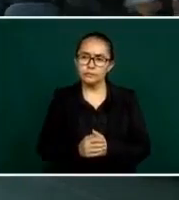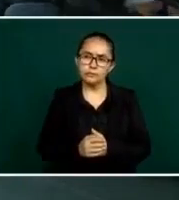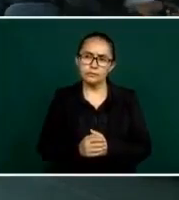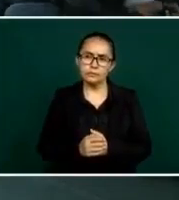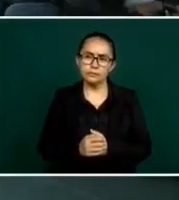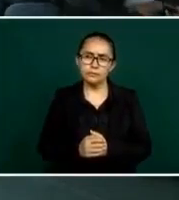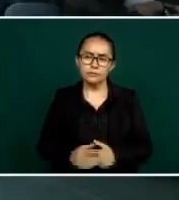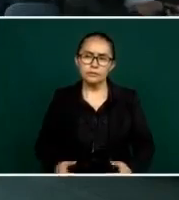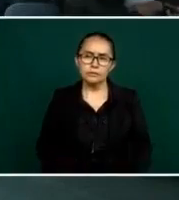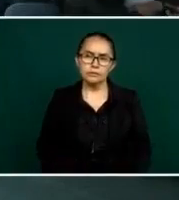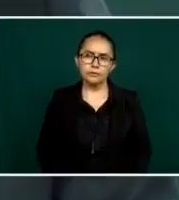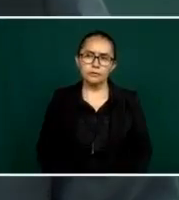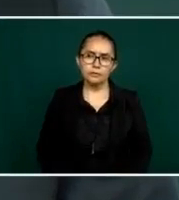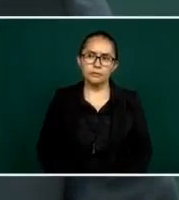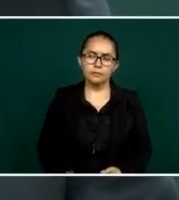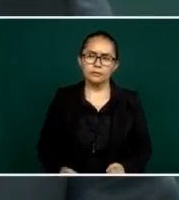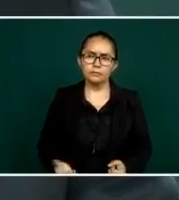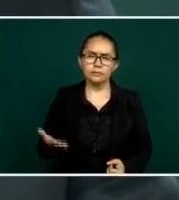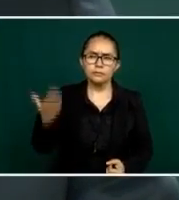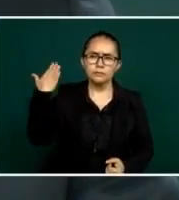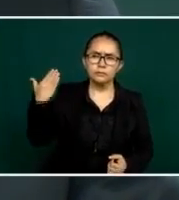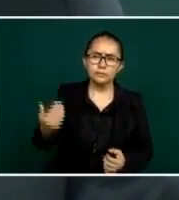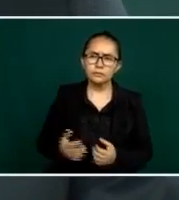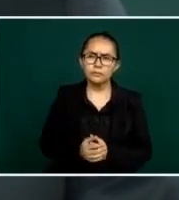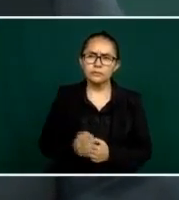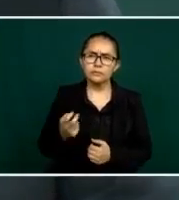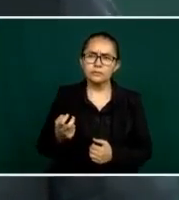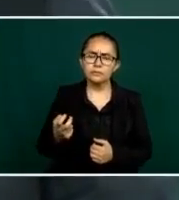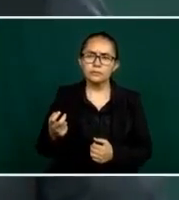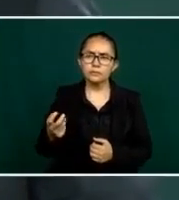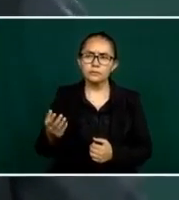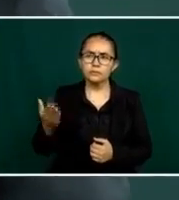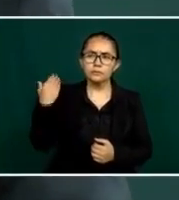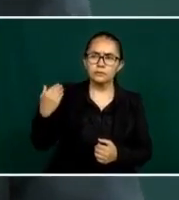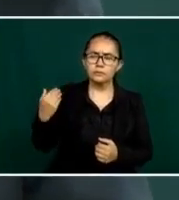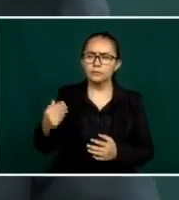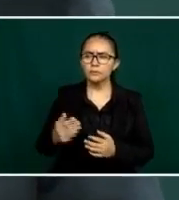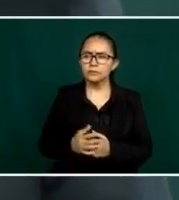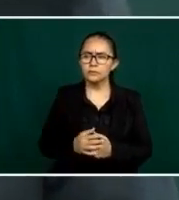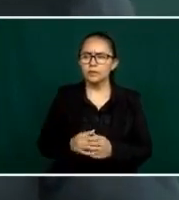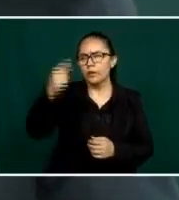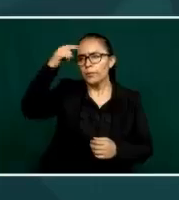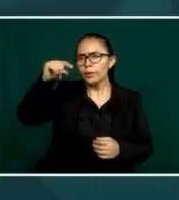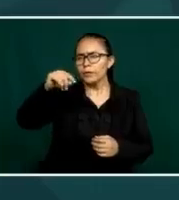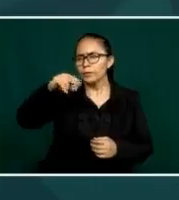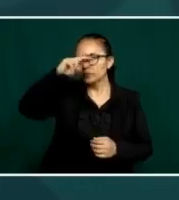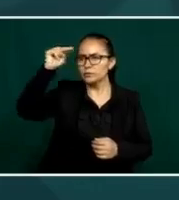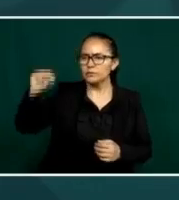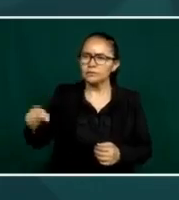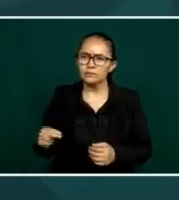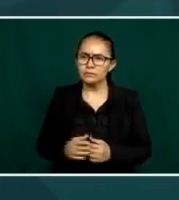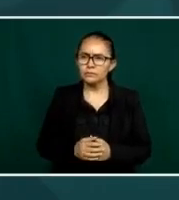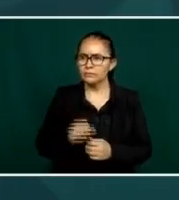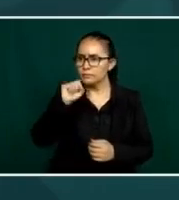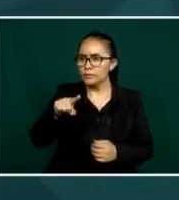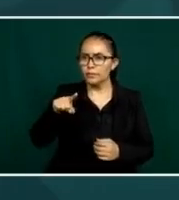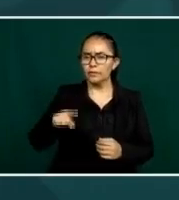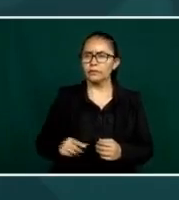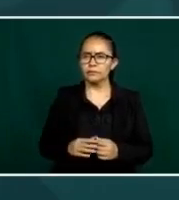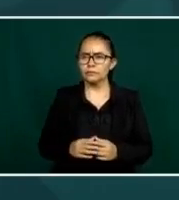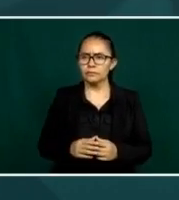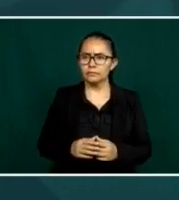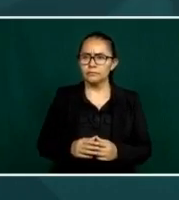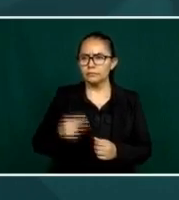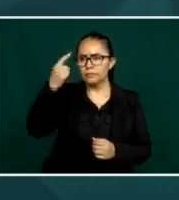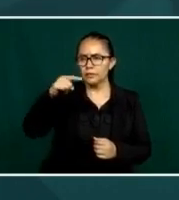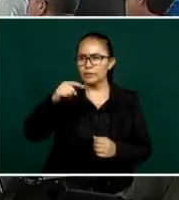El mandatario comentó esta mañana en su conferencia matutina desde Tepic, Nayarit, sobre los casos de desalojo que se han dado en este estado